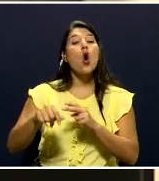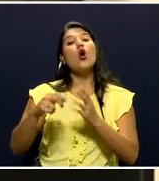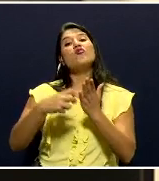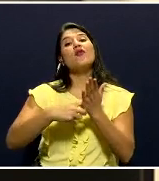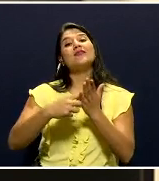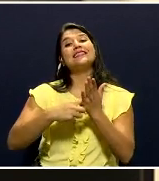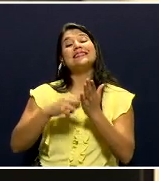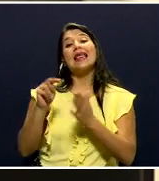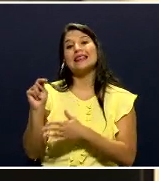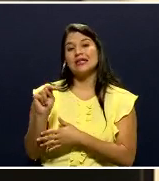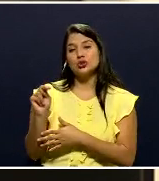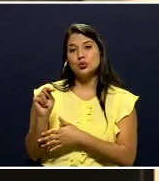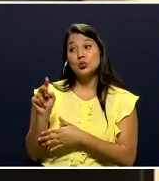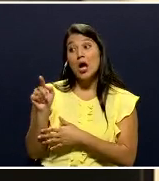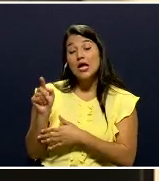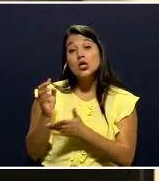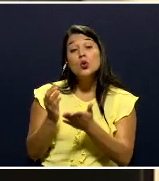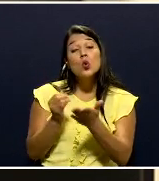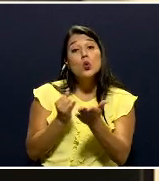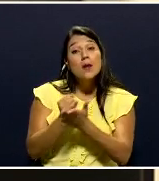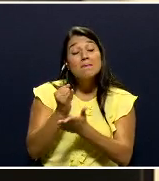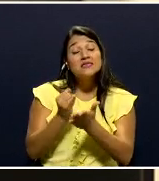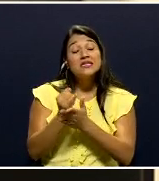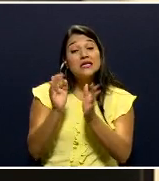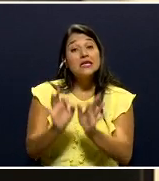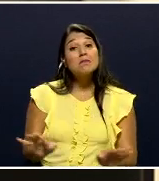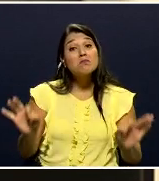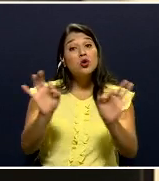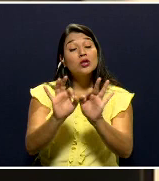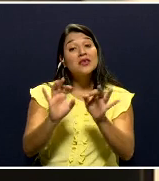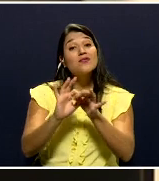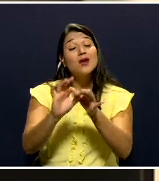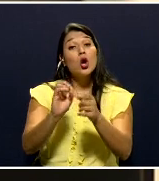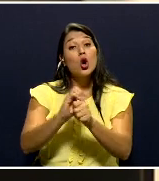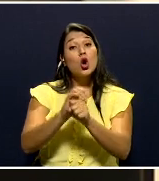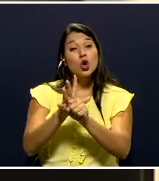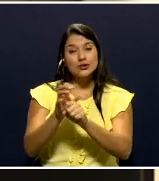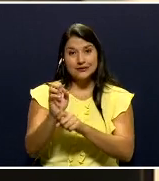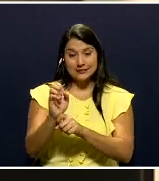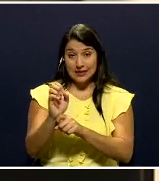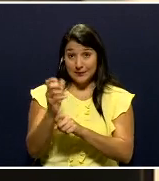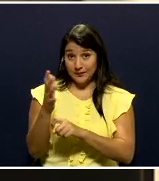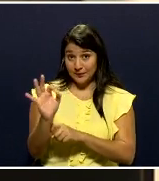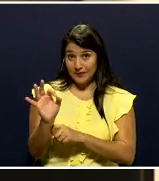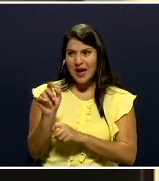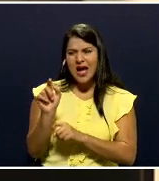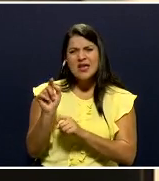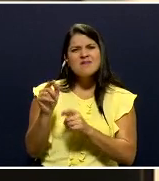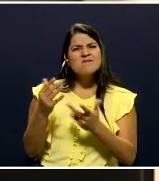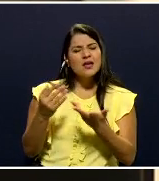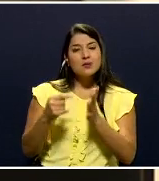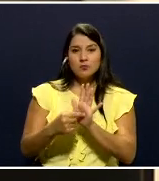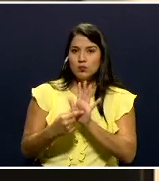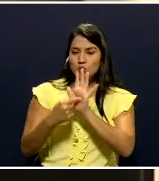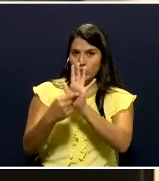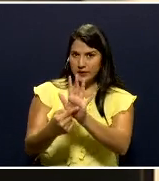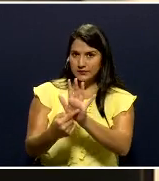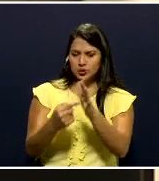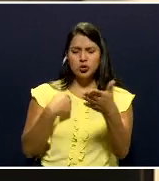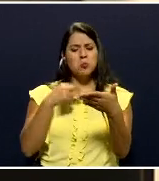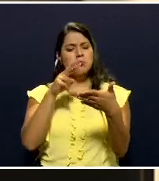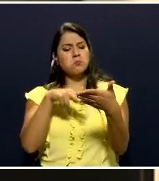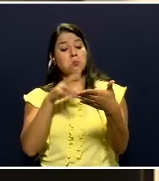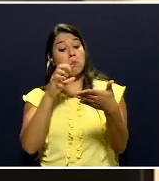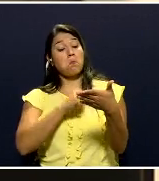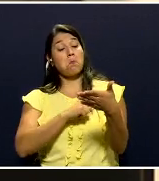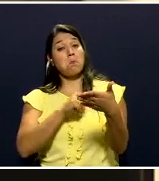un estudio sumamente importante sobre el coronavirus que estamos discutiendo hoy, en donde se demuestra que no